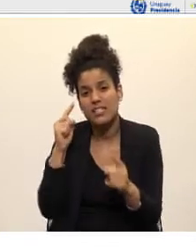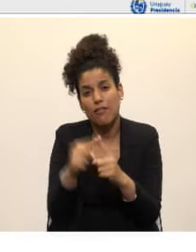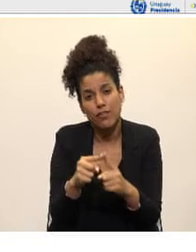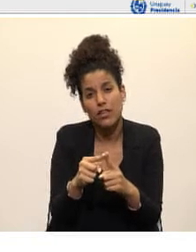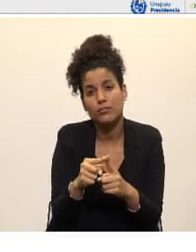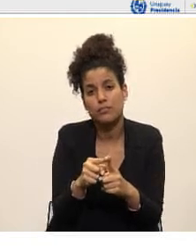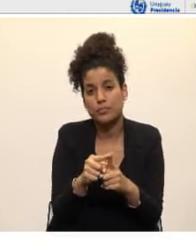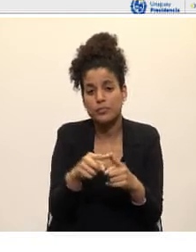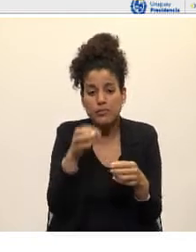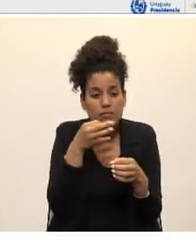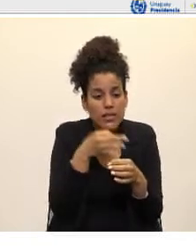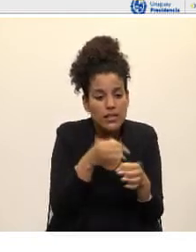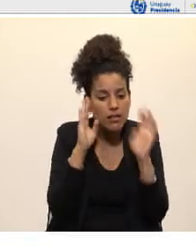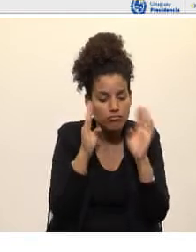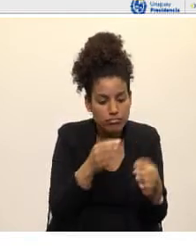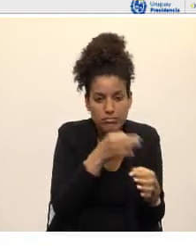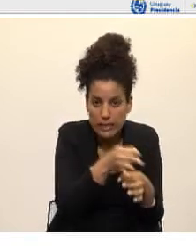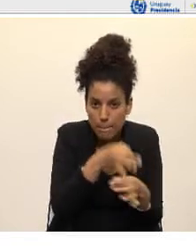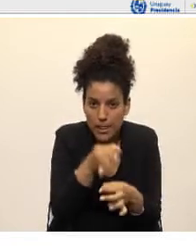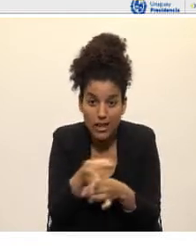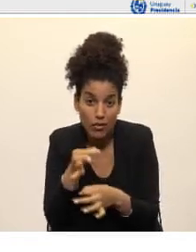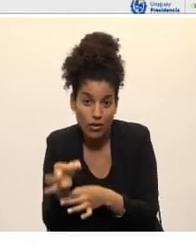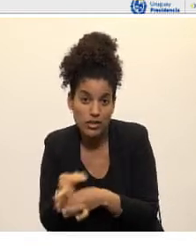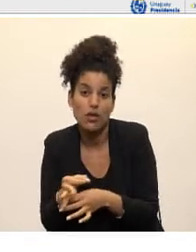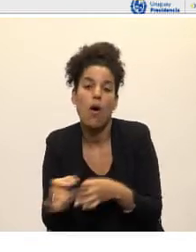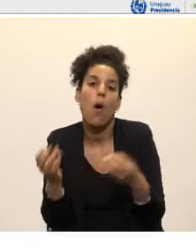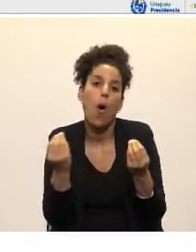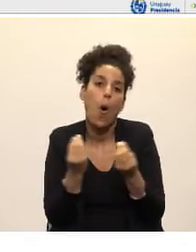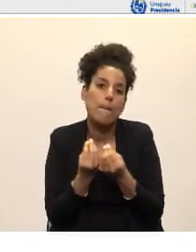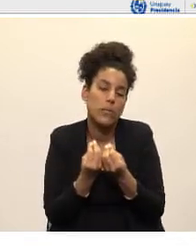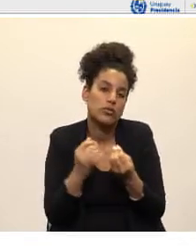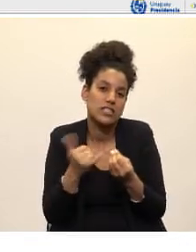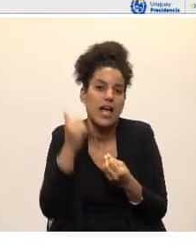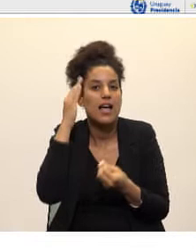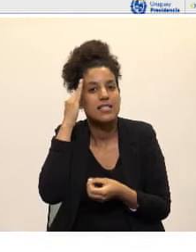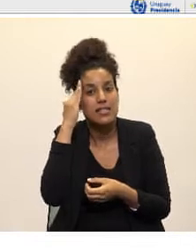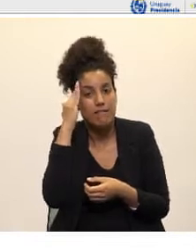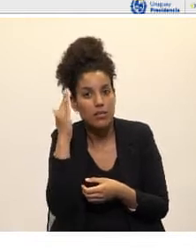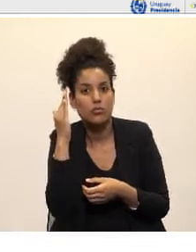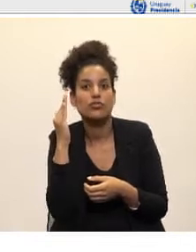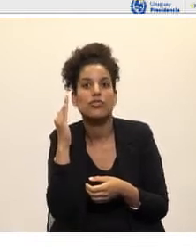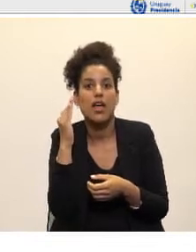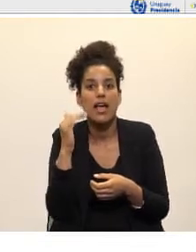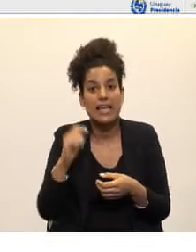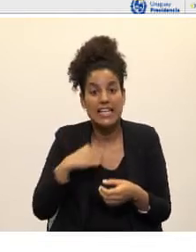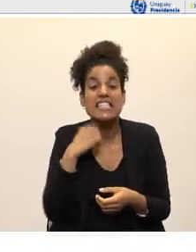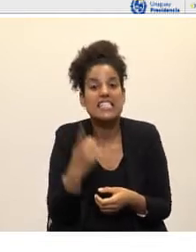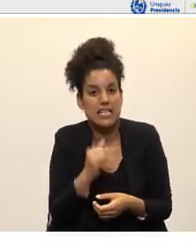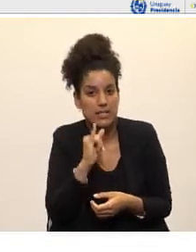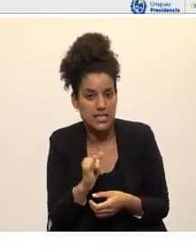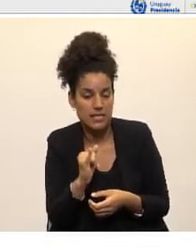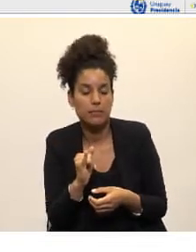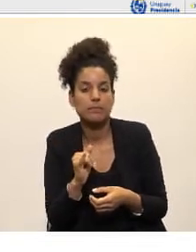índole pedagógica, mucho de lo que sabemos que funciona, pero sobre todo, vuelvo con estos 2